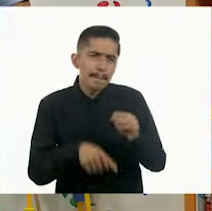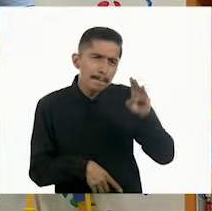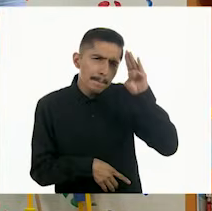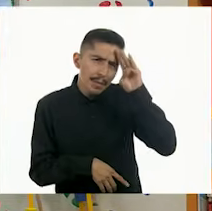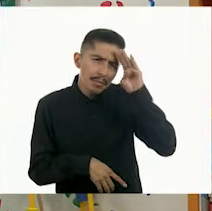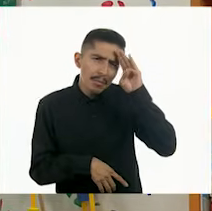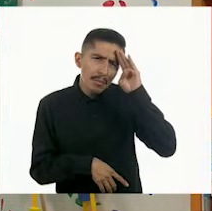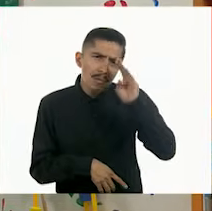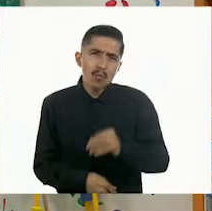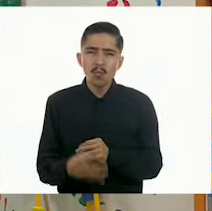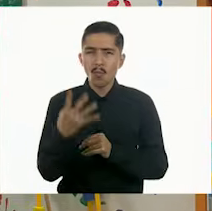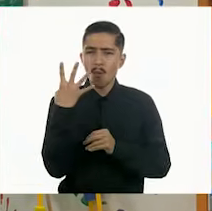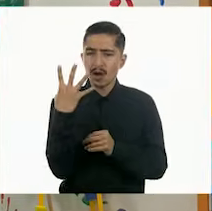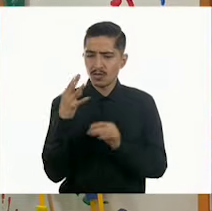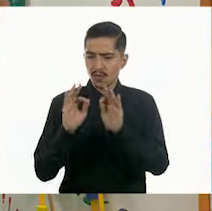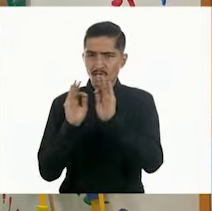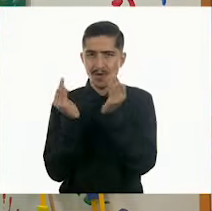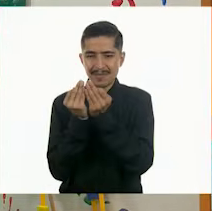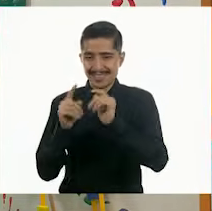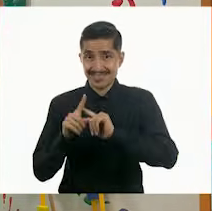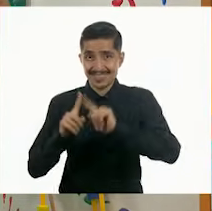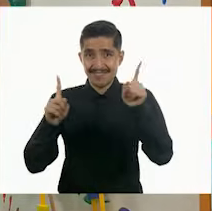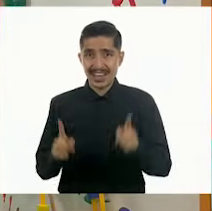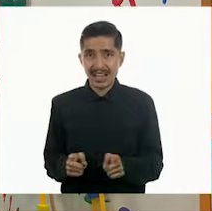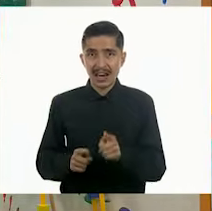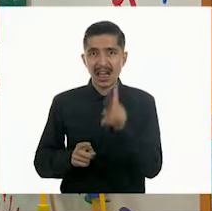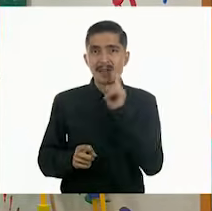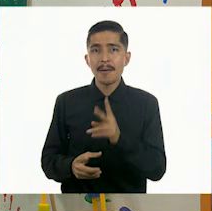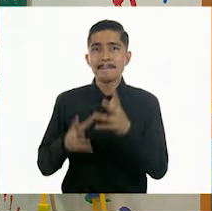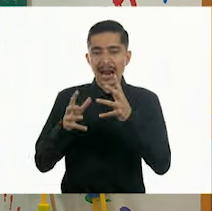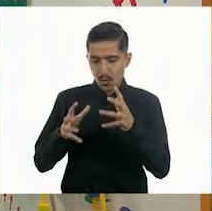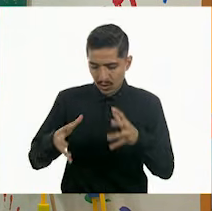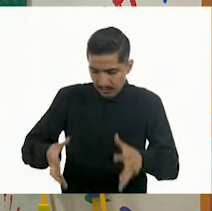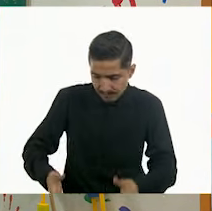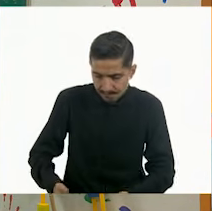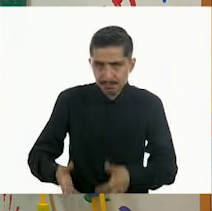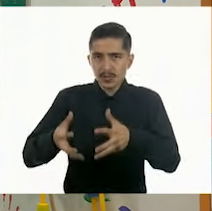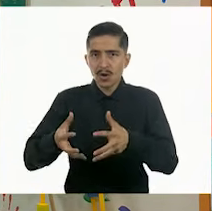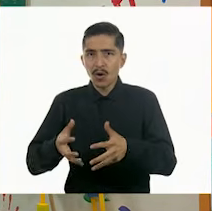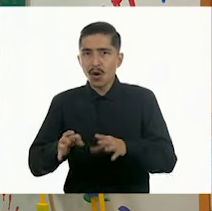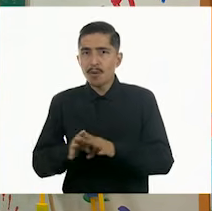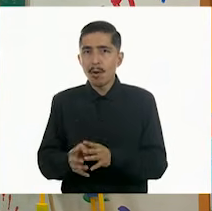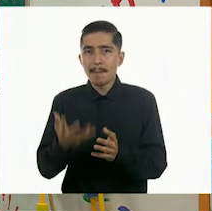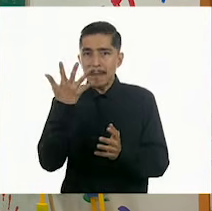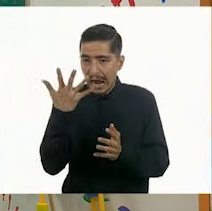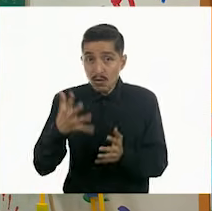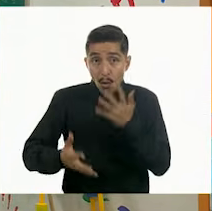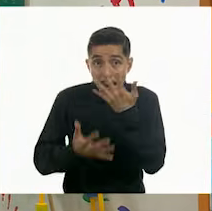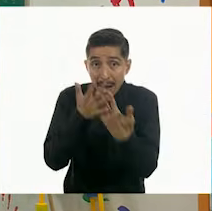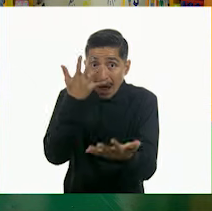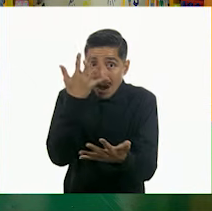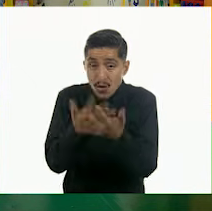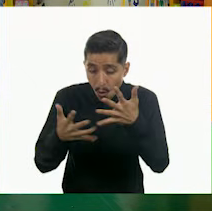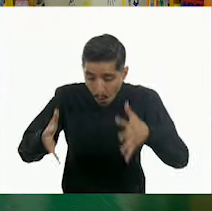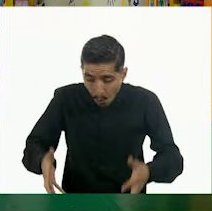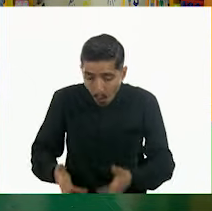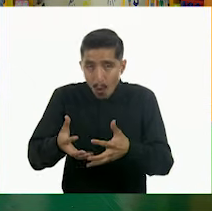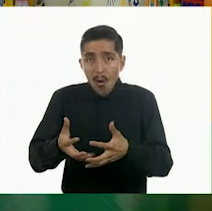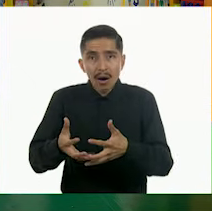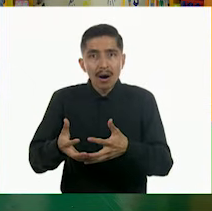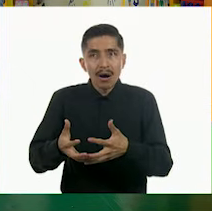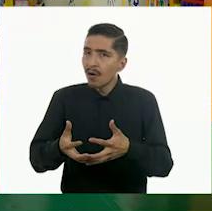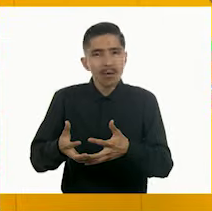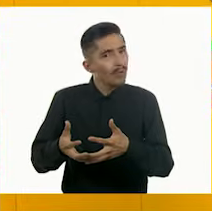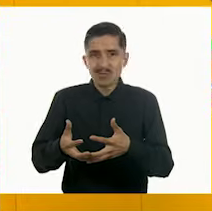cuatro formas diferentes de levantar nuestro balón, pero sin ocupar las manos. Cuatro formas diferentes